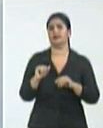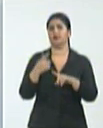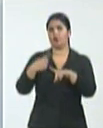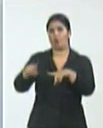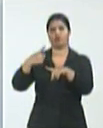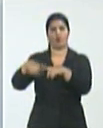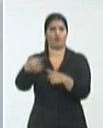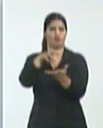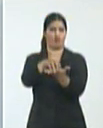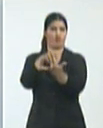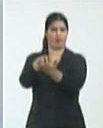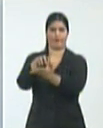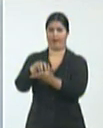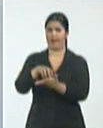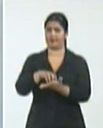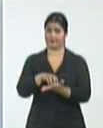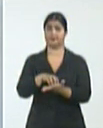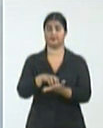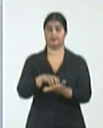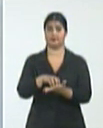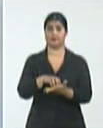nuevos protocolos.